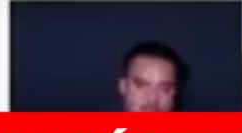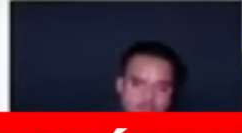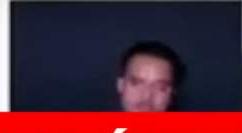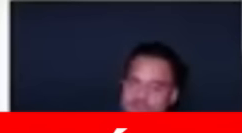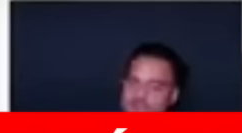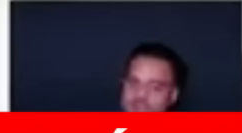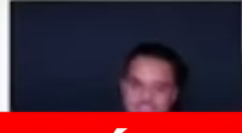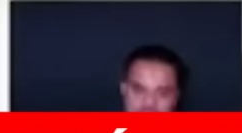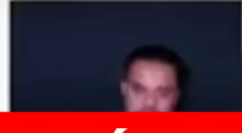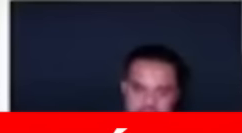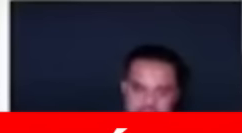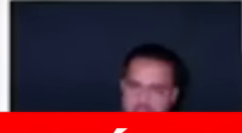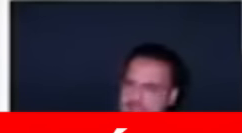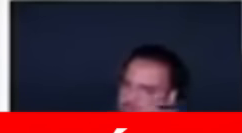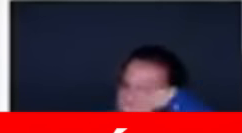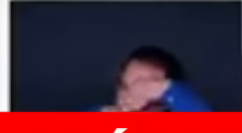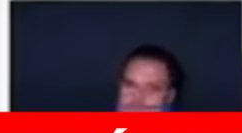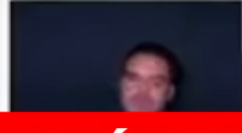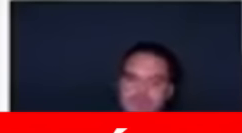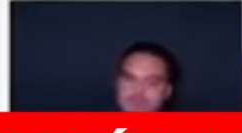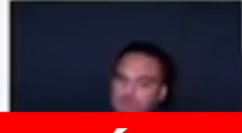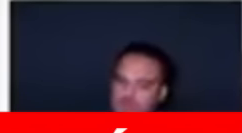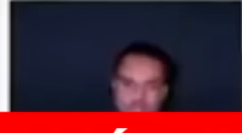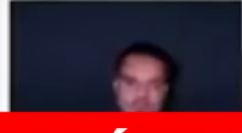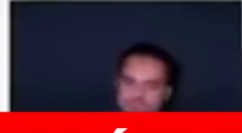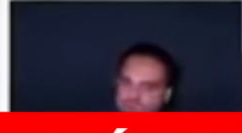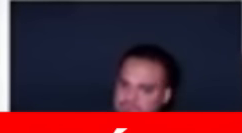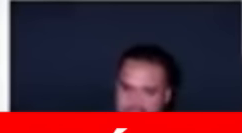basta ya al poder autoritario.